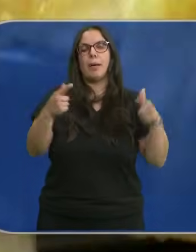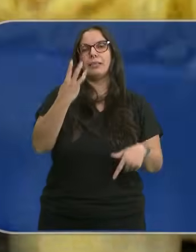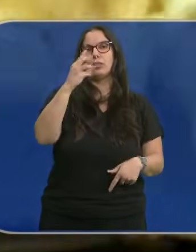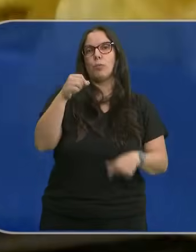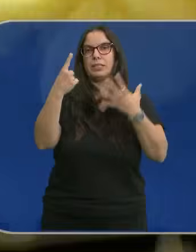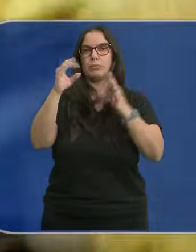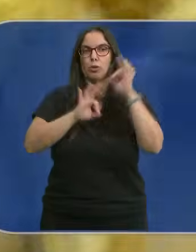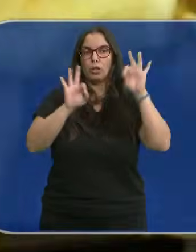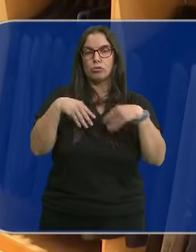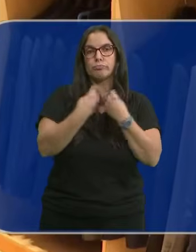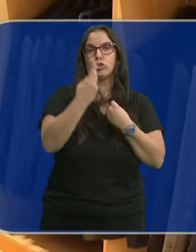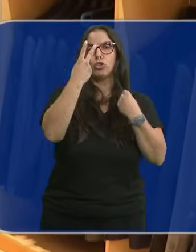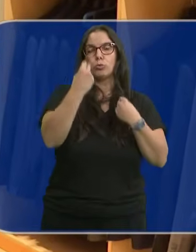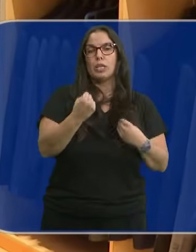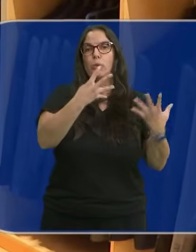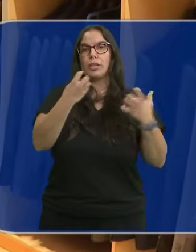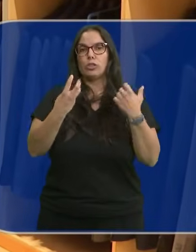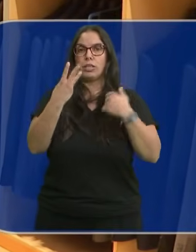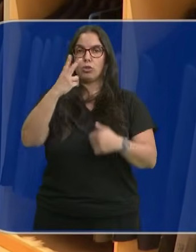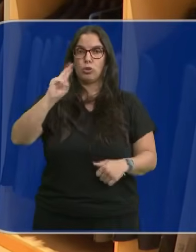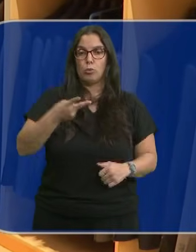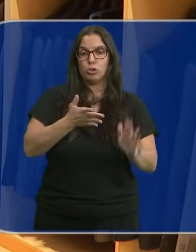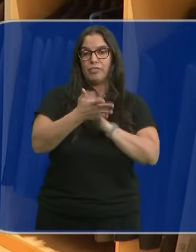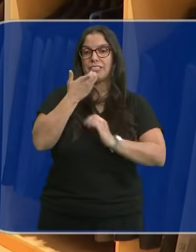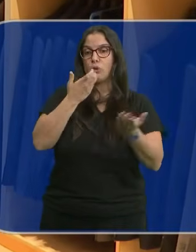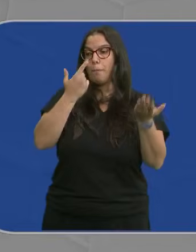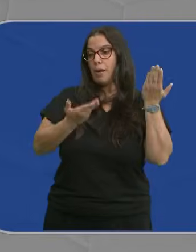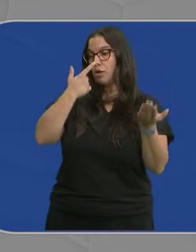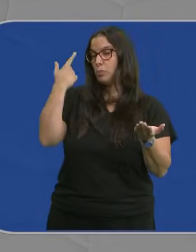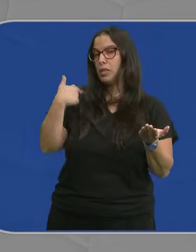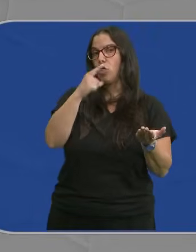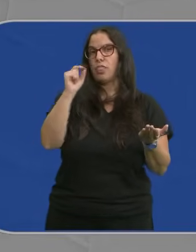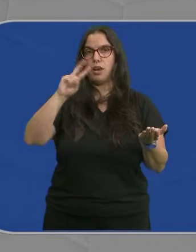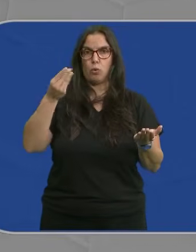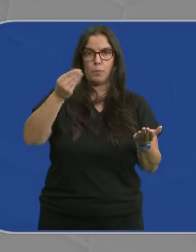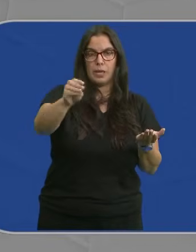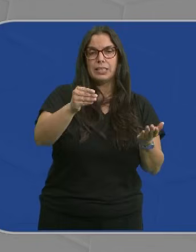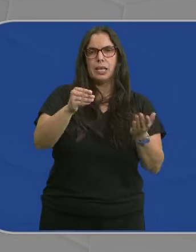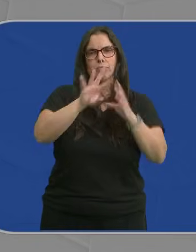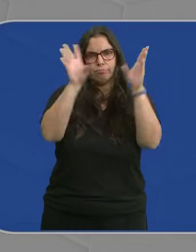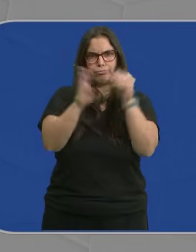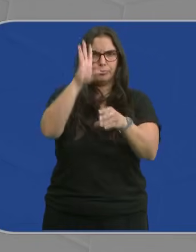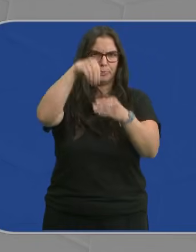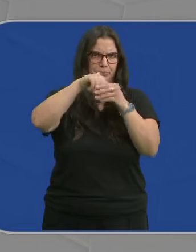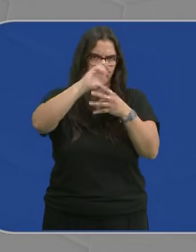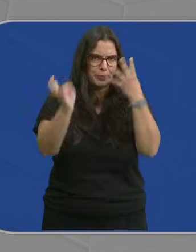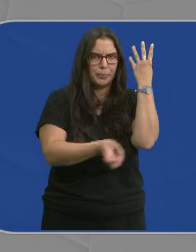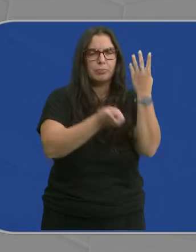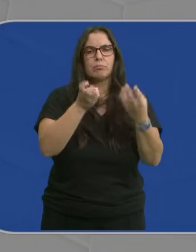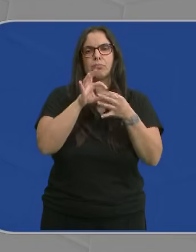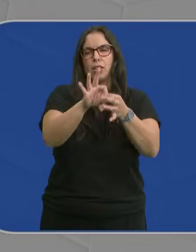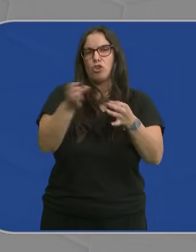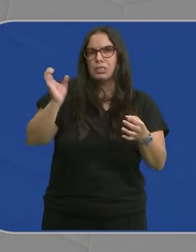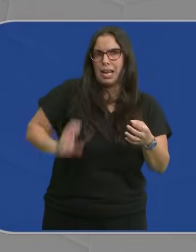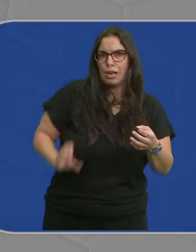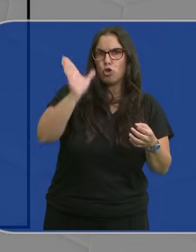a 2.932 euros. Son 100 más que hace un año. Esta cantidad engloba muchos aspectos, aquellos que tienen que ver